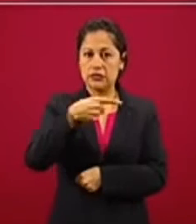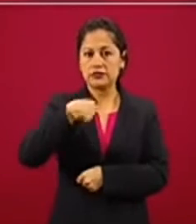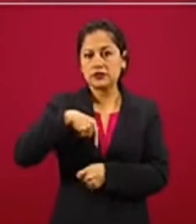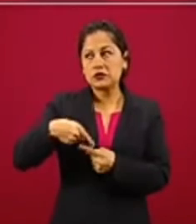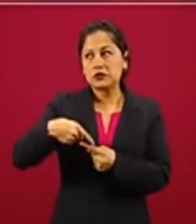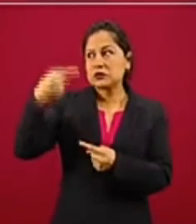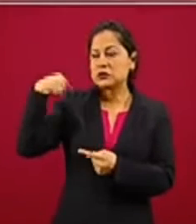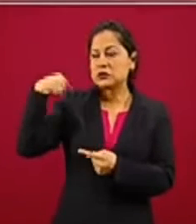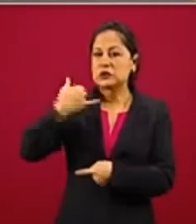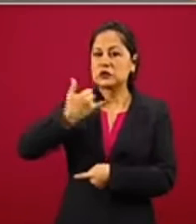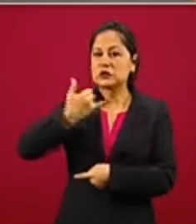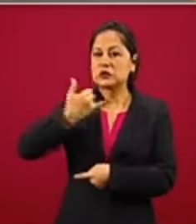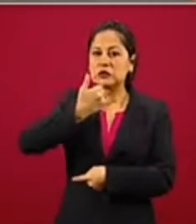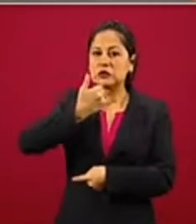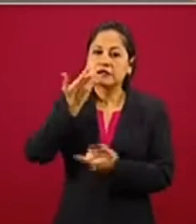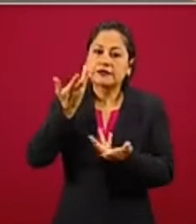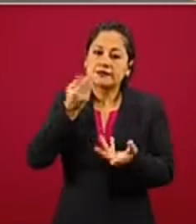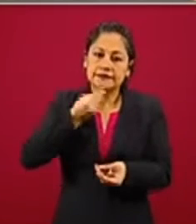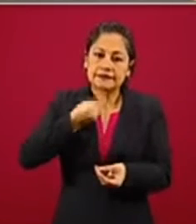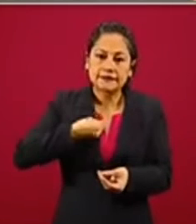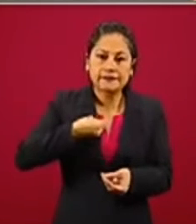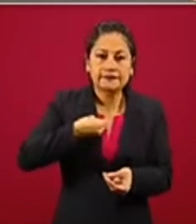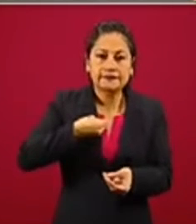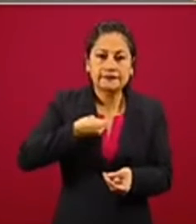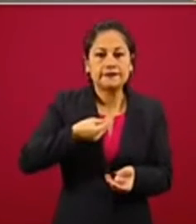de todo lo que hicieron mal,